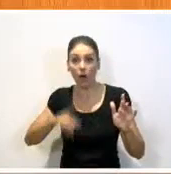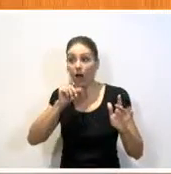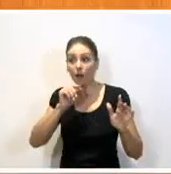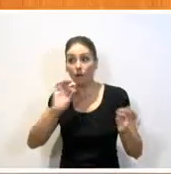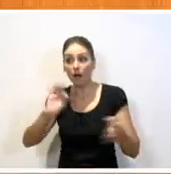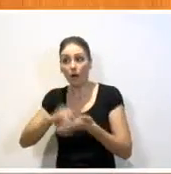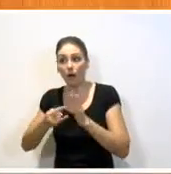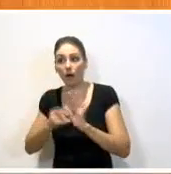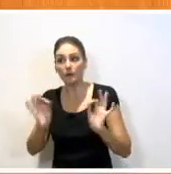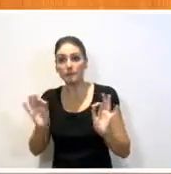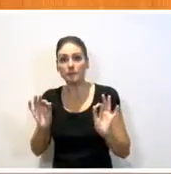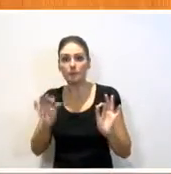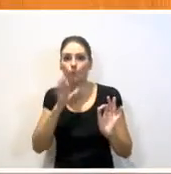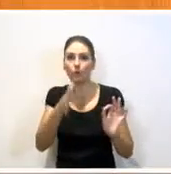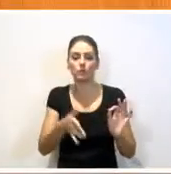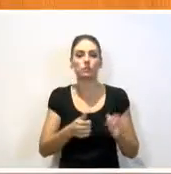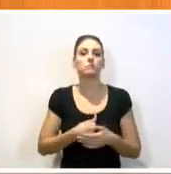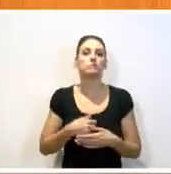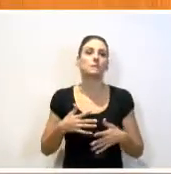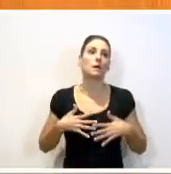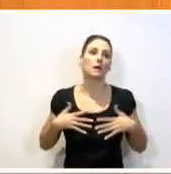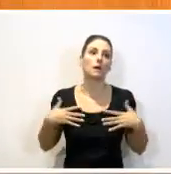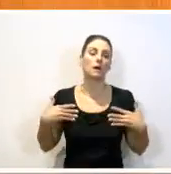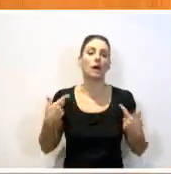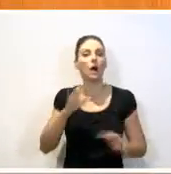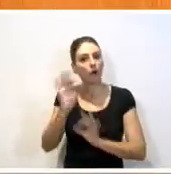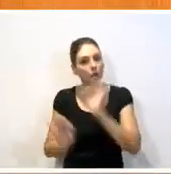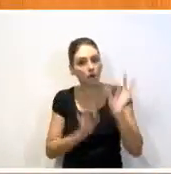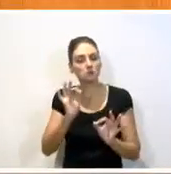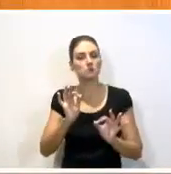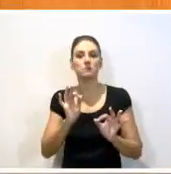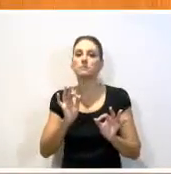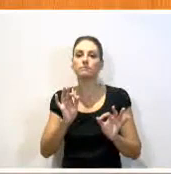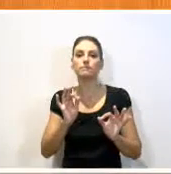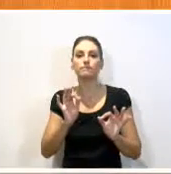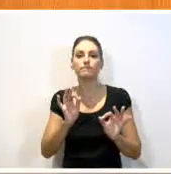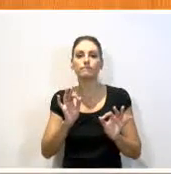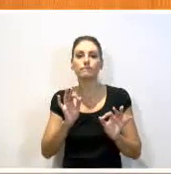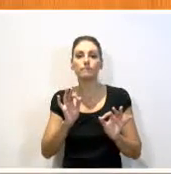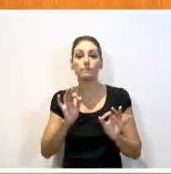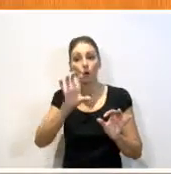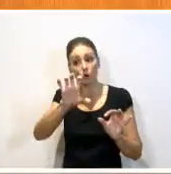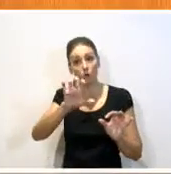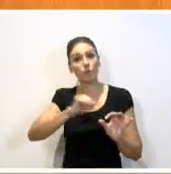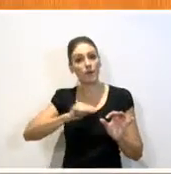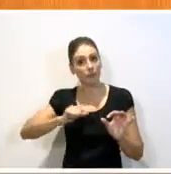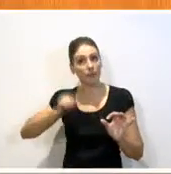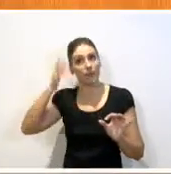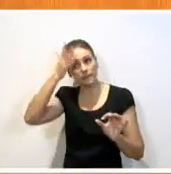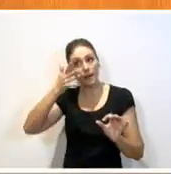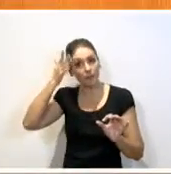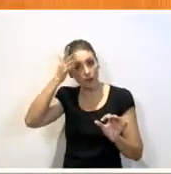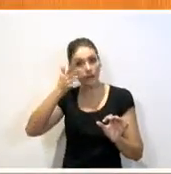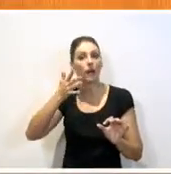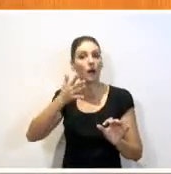Me satisface también el tema de la coordinación con una comunidad vecina, con la Comunidad Foral de